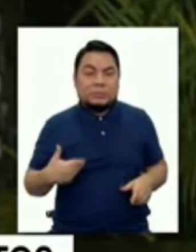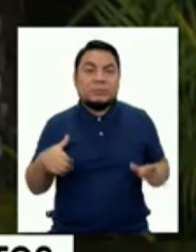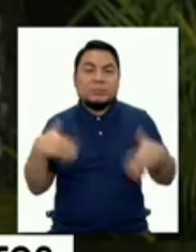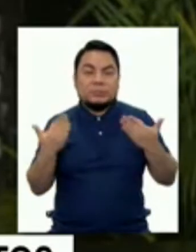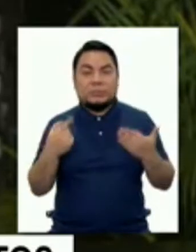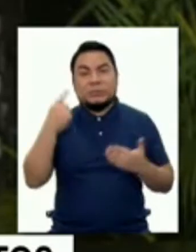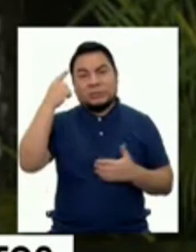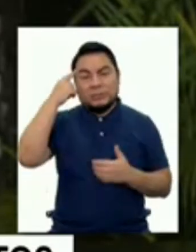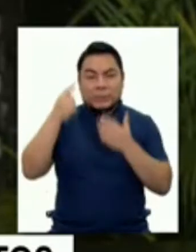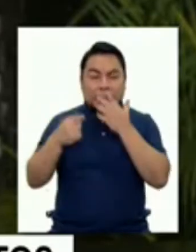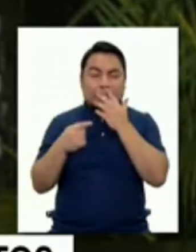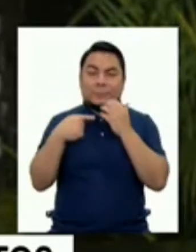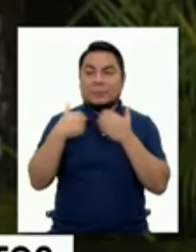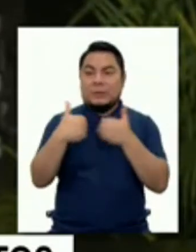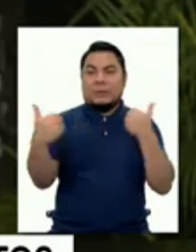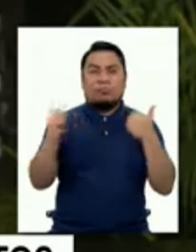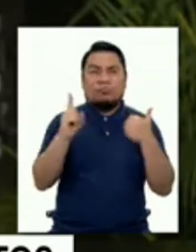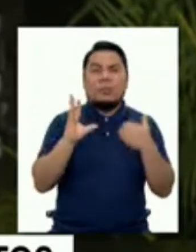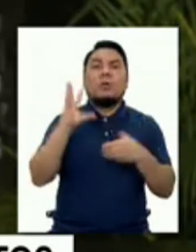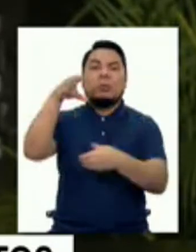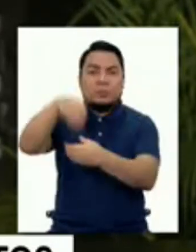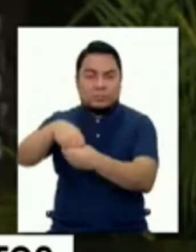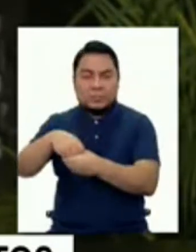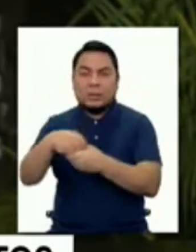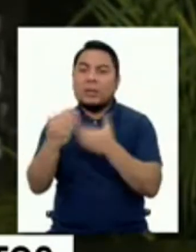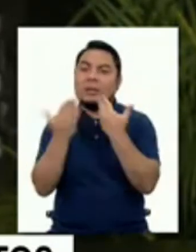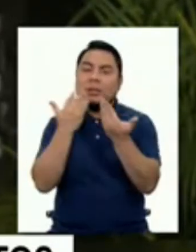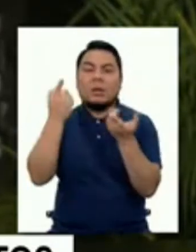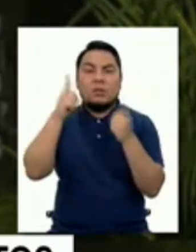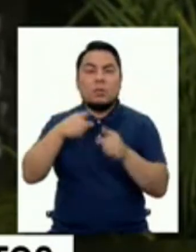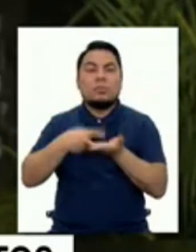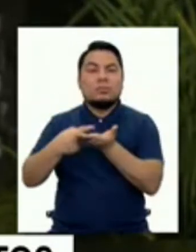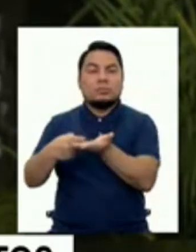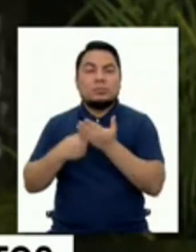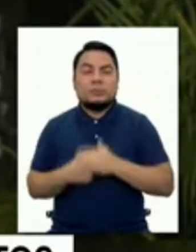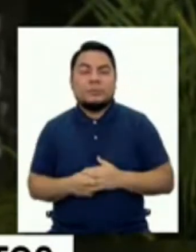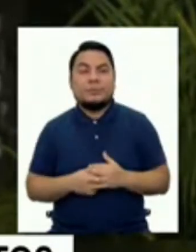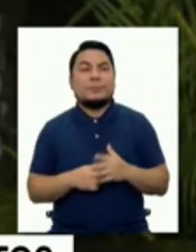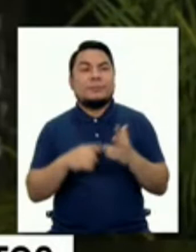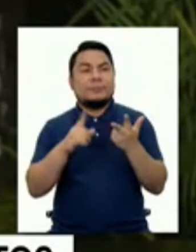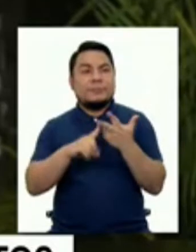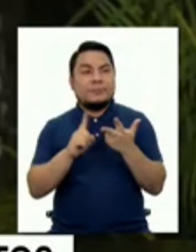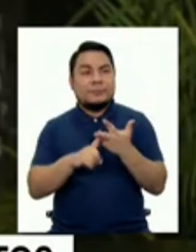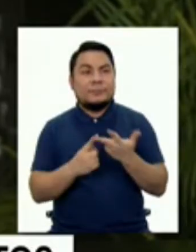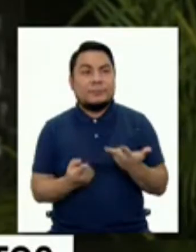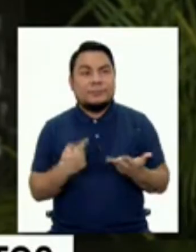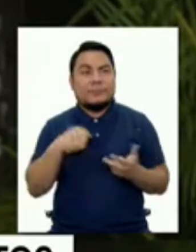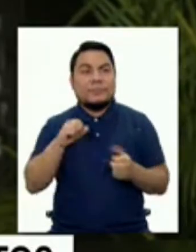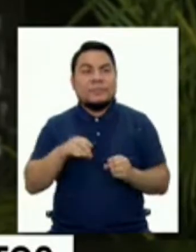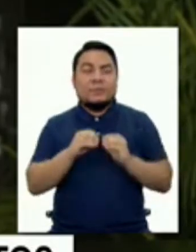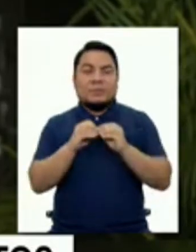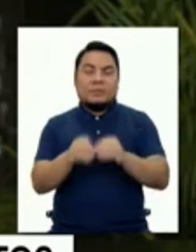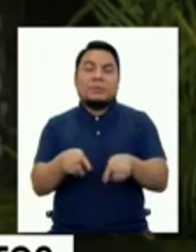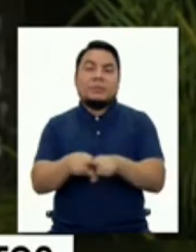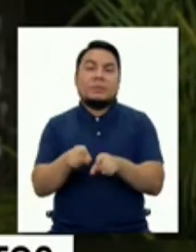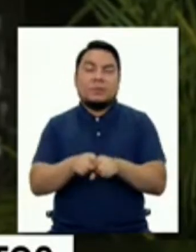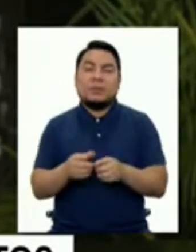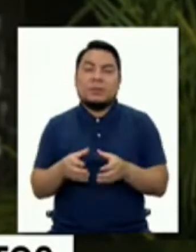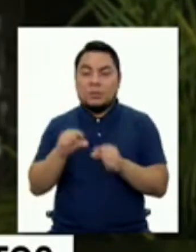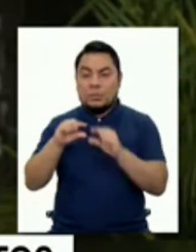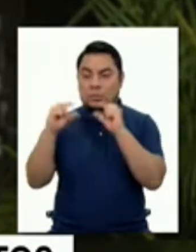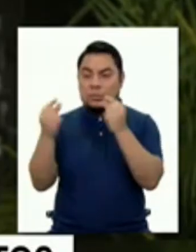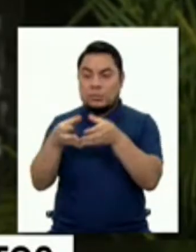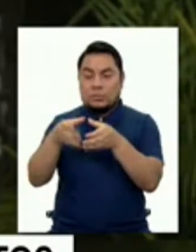margen y nos involucramos en las mesas de negociación. Lo tercero, instituimos una alta